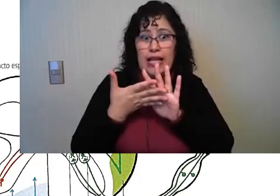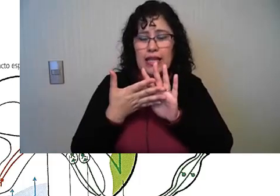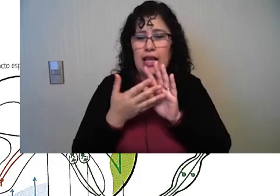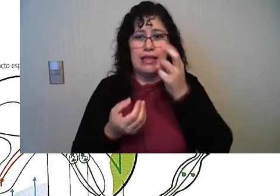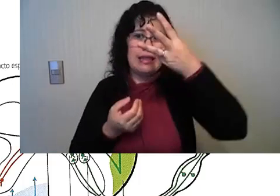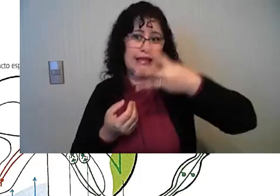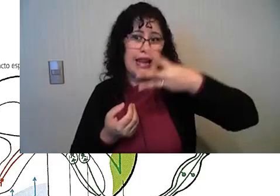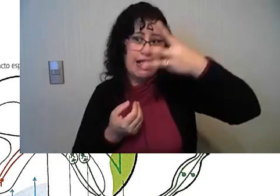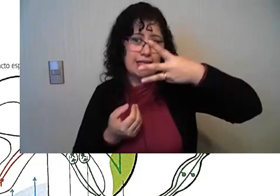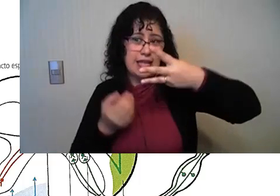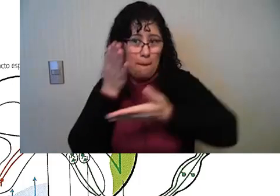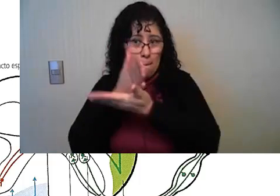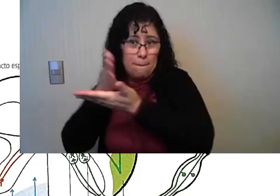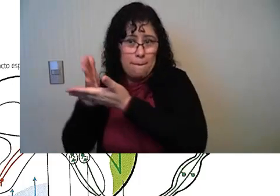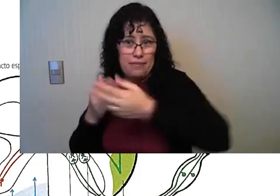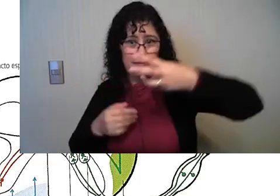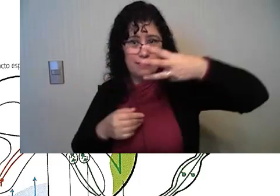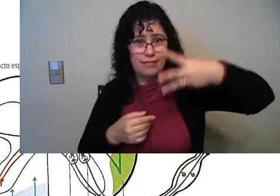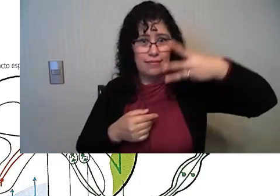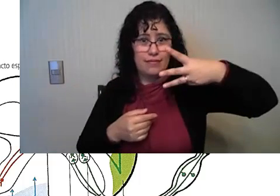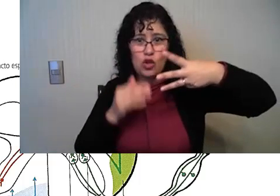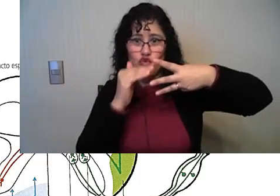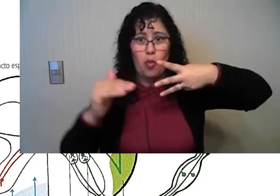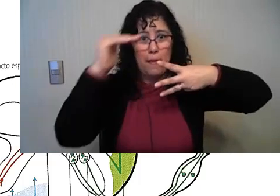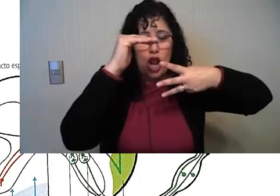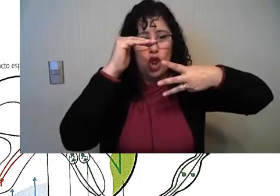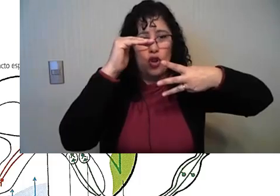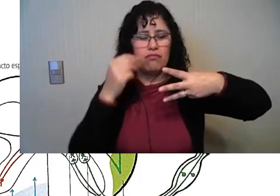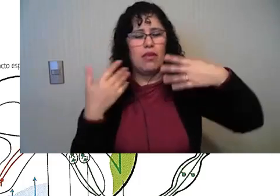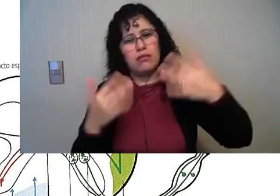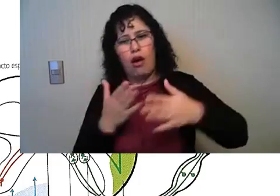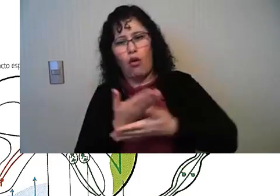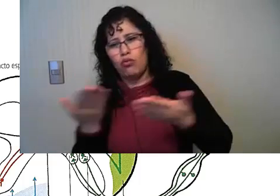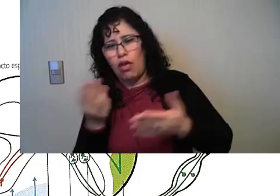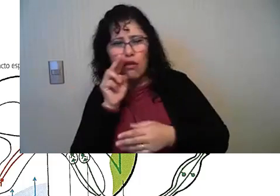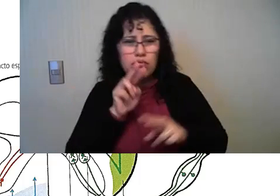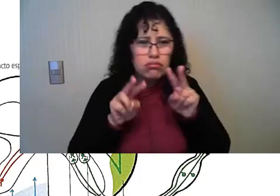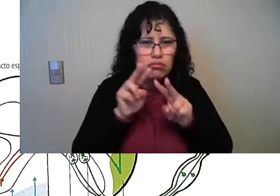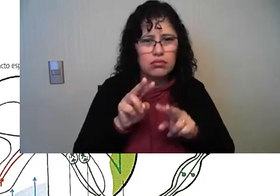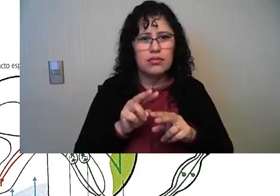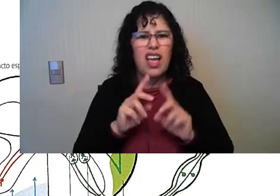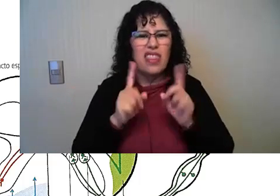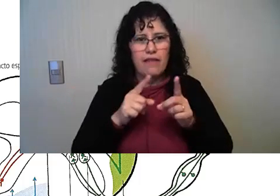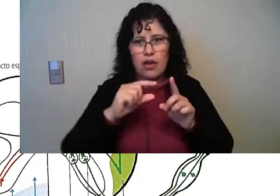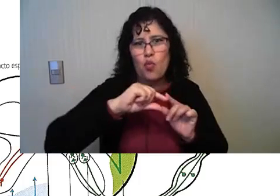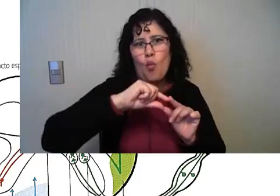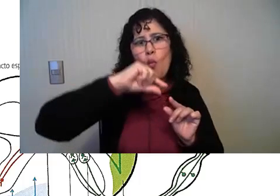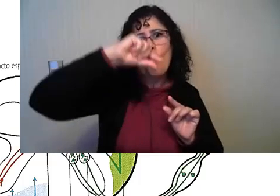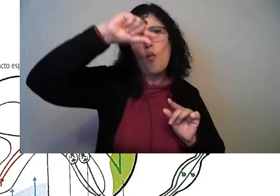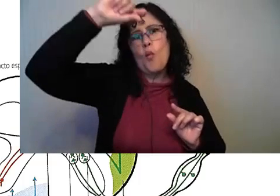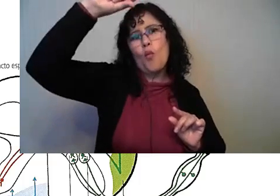tres porciones. Esta superior, que ustedes en el esquema debieran extenderlo hasta